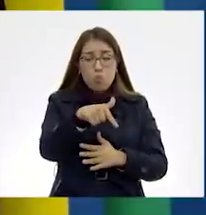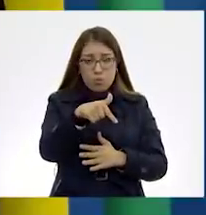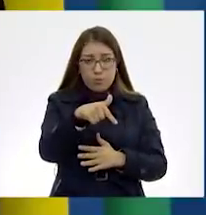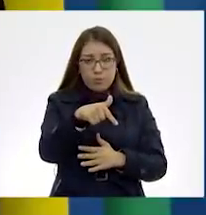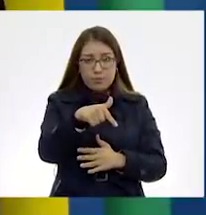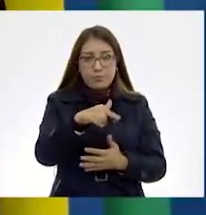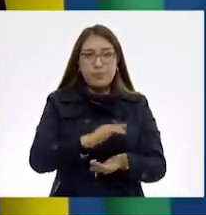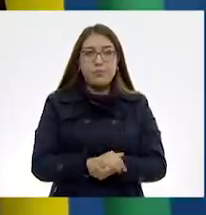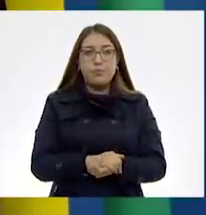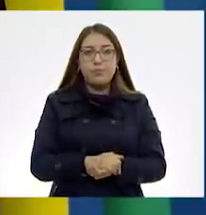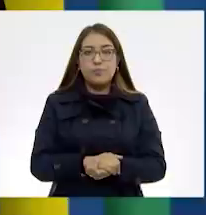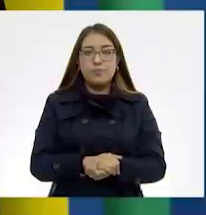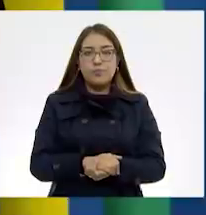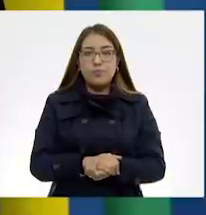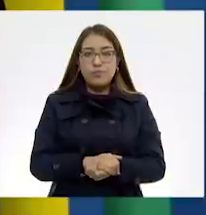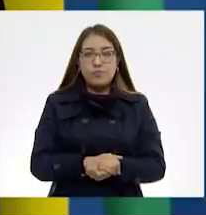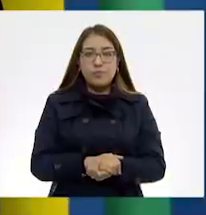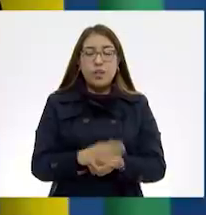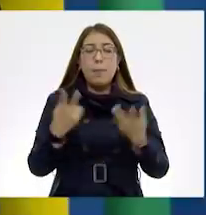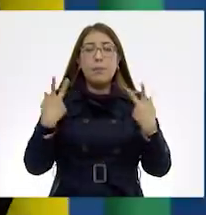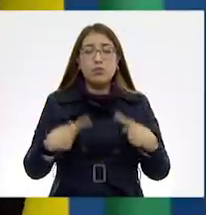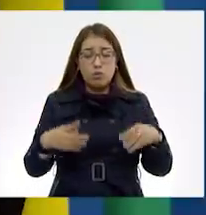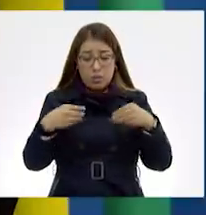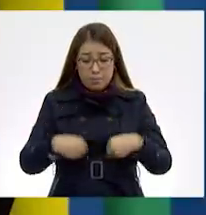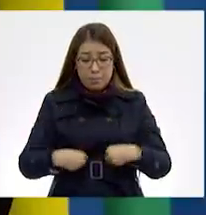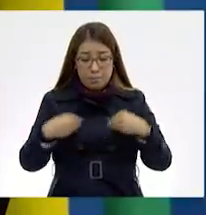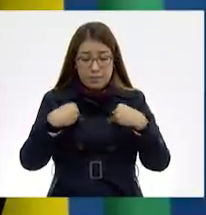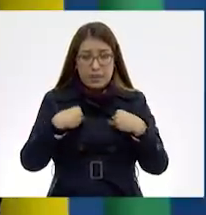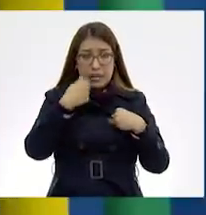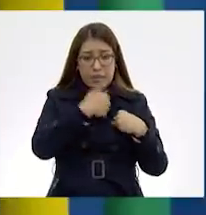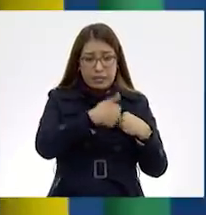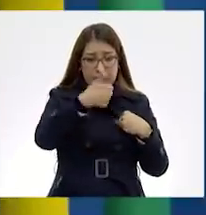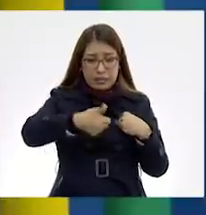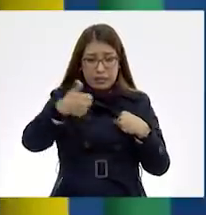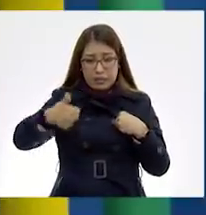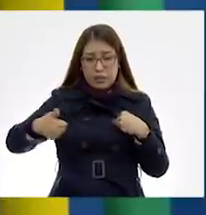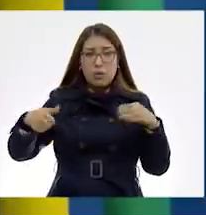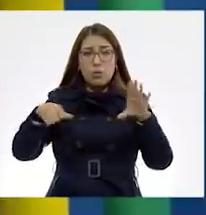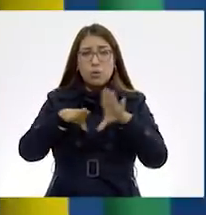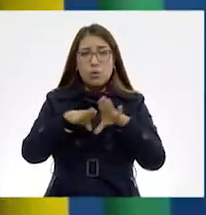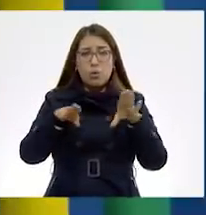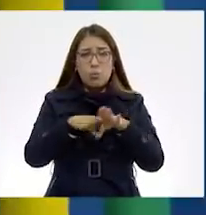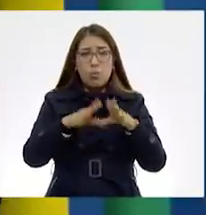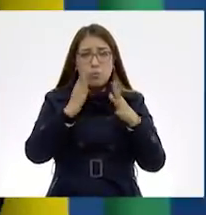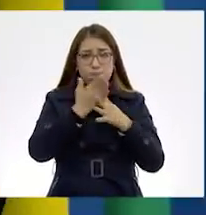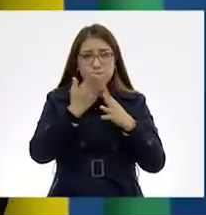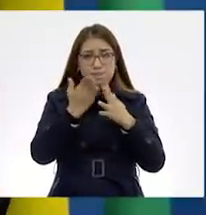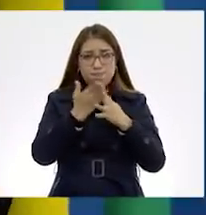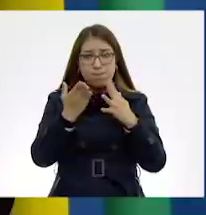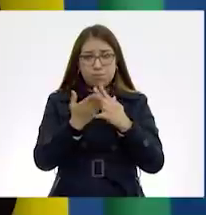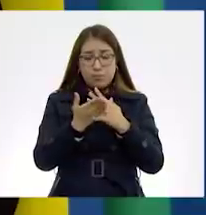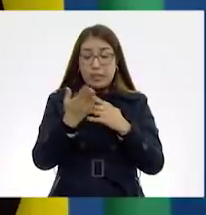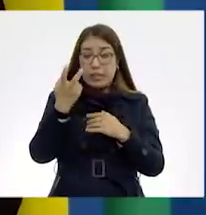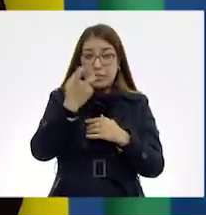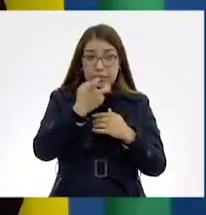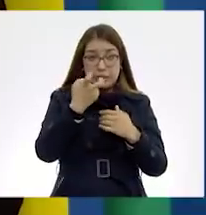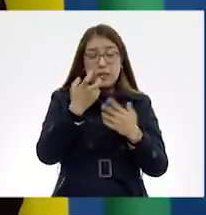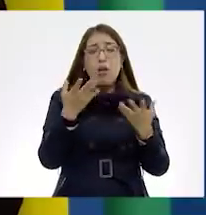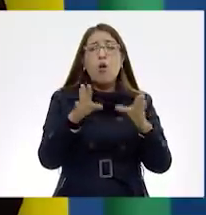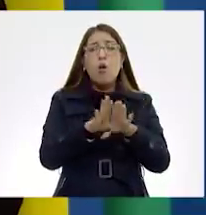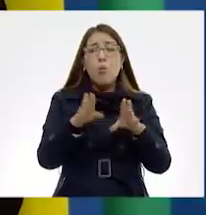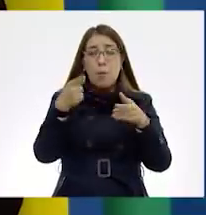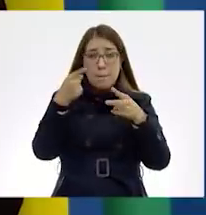cantidad existente para cada habitante, se divide el volumen del agua entre el número de personas de